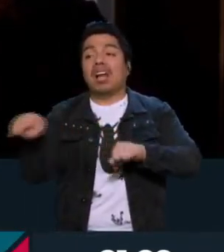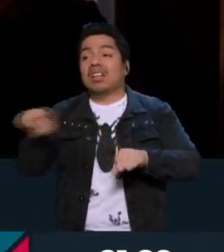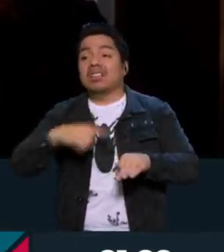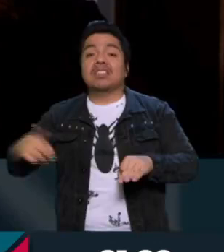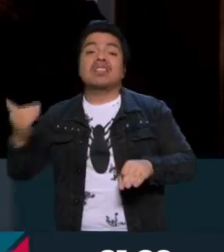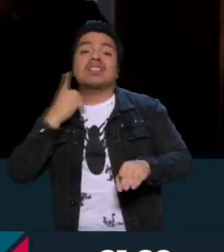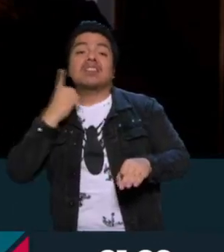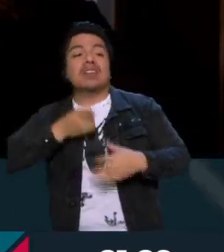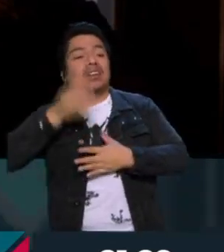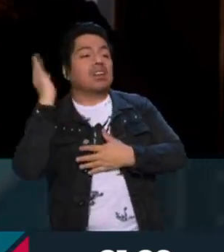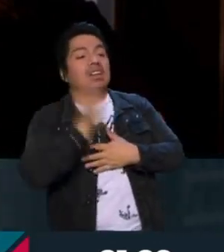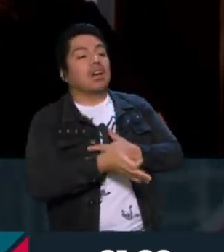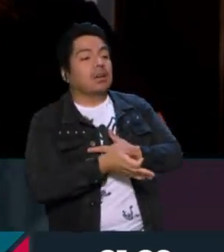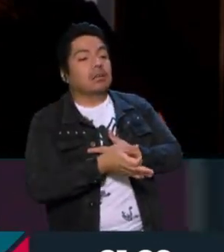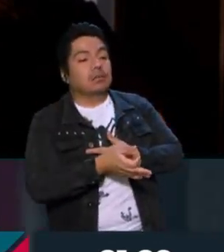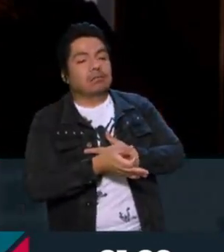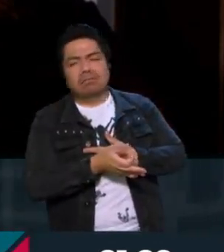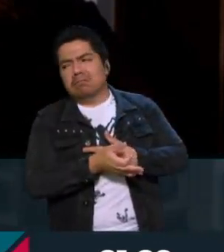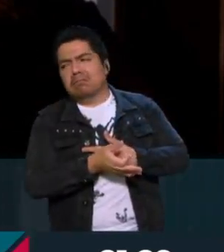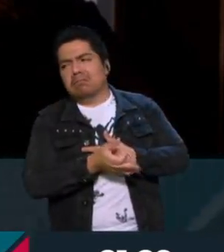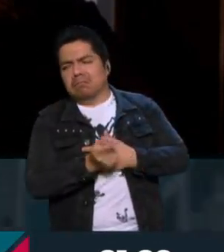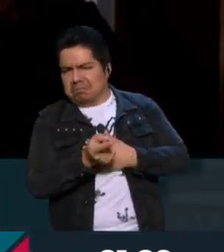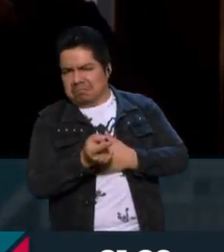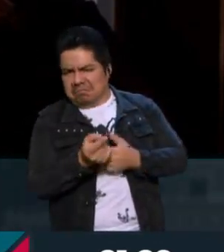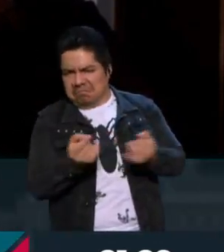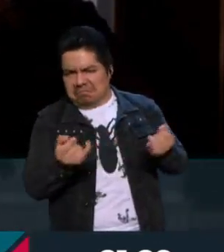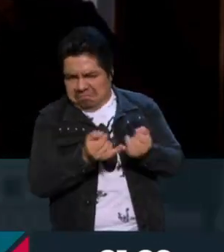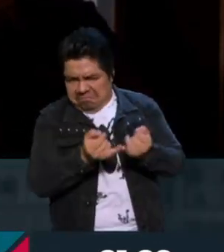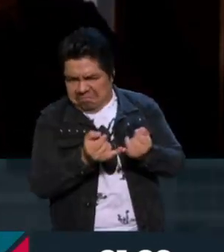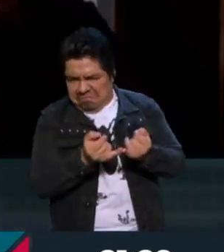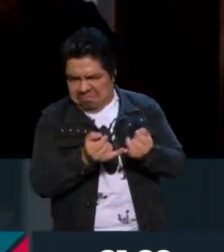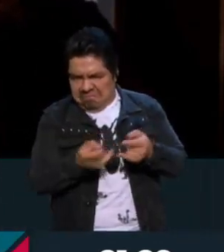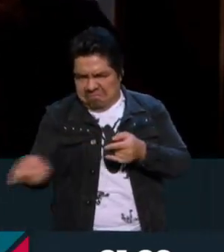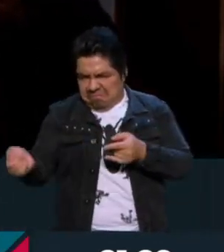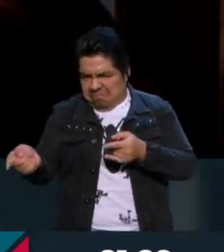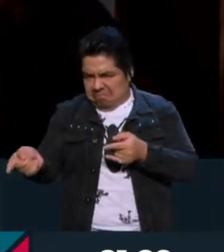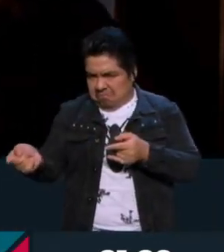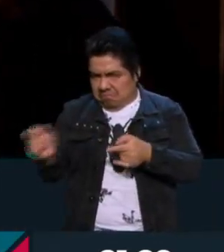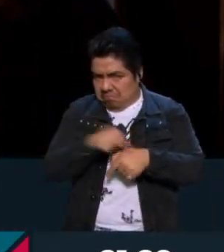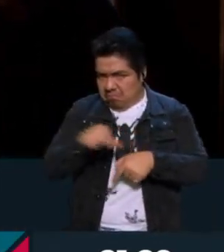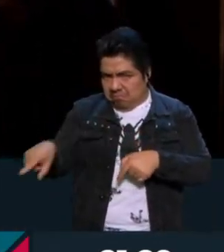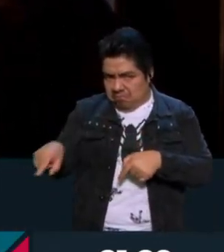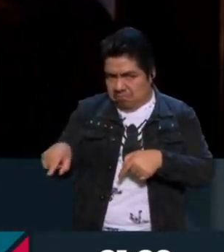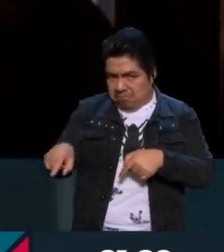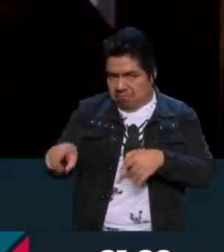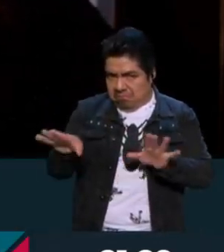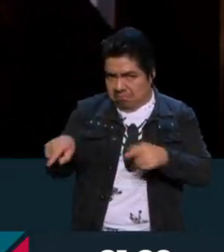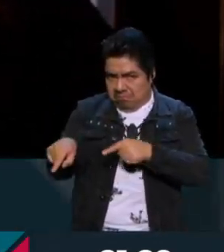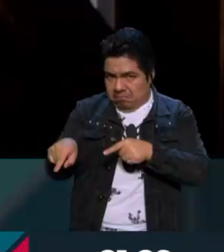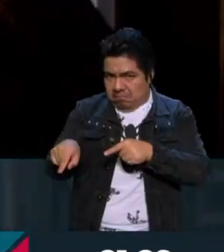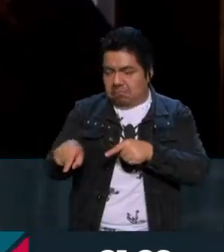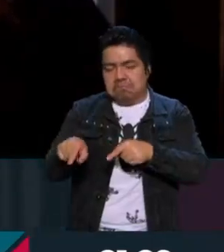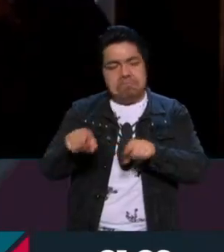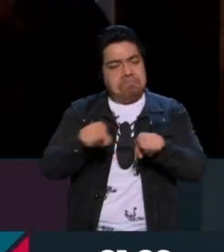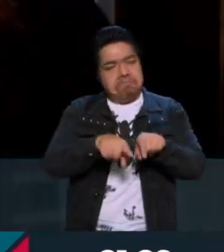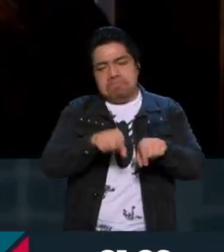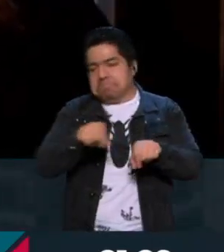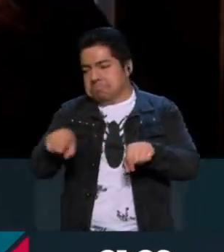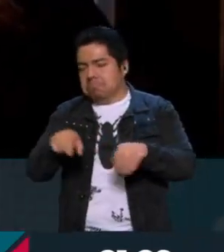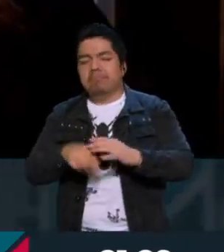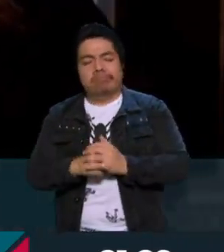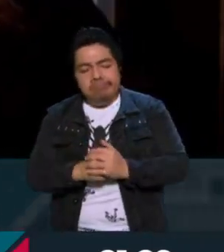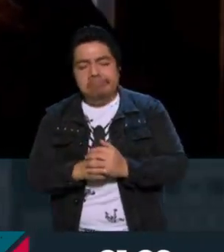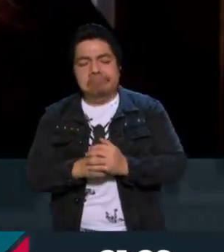diputados aprueben una iniciativa que envíe. ¿Es algo así lo que estamos viendo en este momento? Prácticamente es equivalente y me